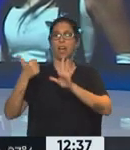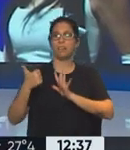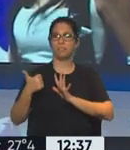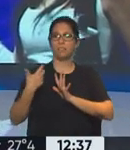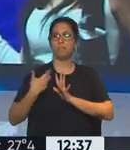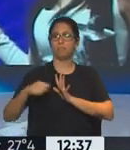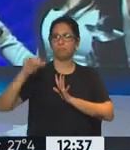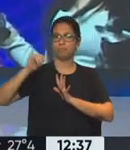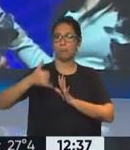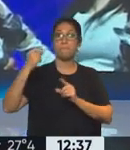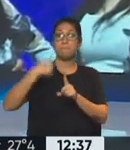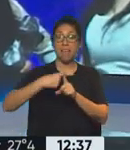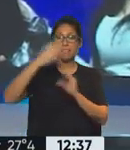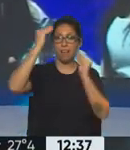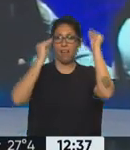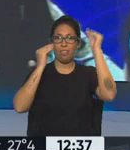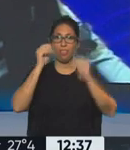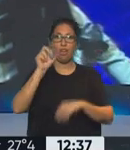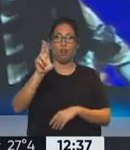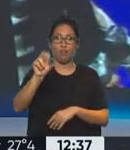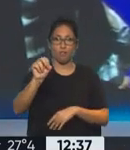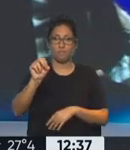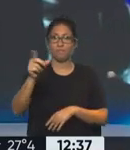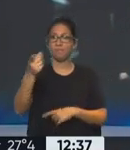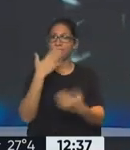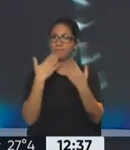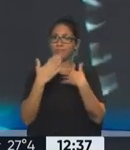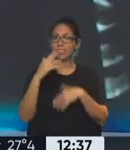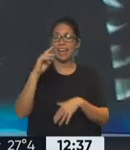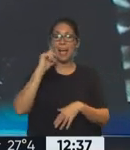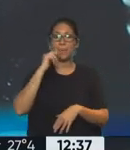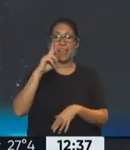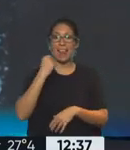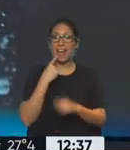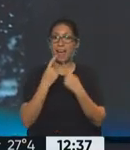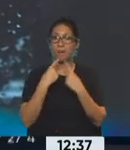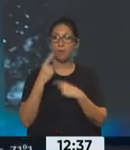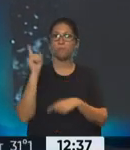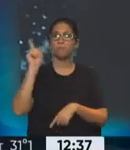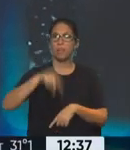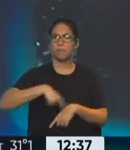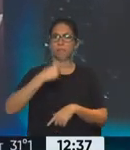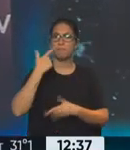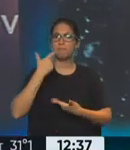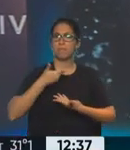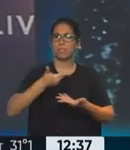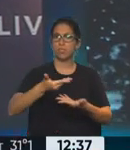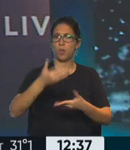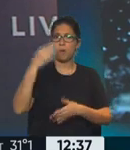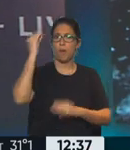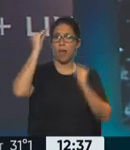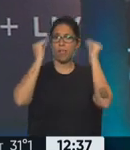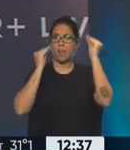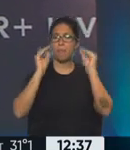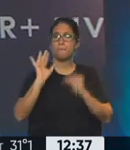incluyendo el Gardel de Oro. Y con él estuvo charlando Gabriela Radice, nuestra compañera, que además también presentó un premio al de Gardel a